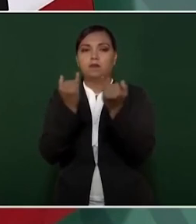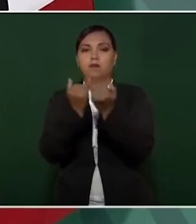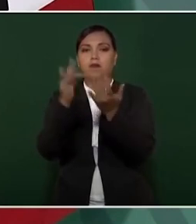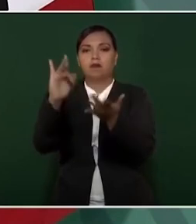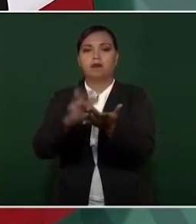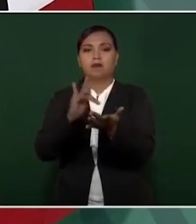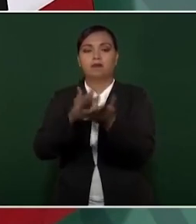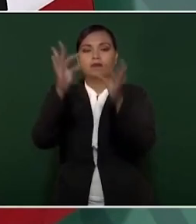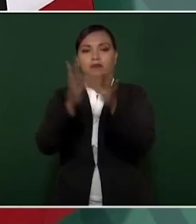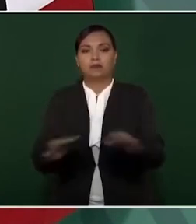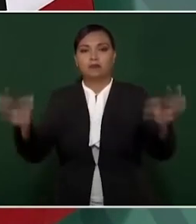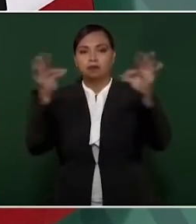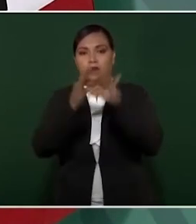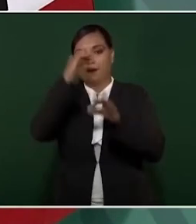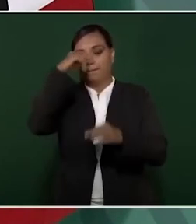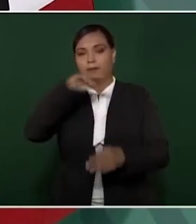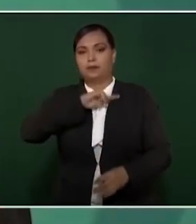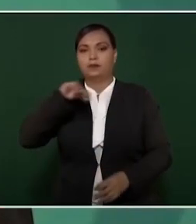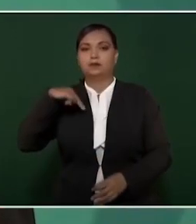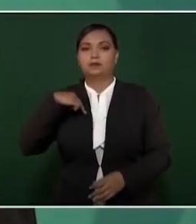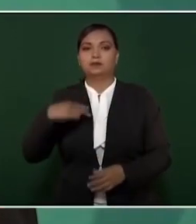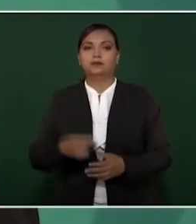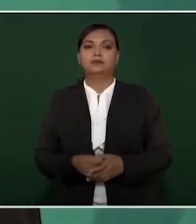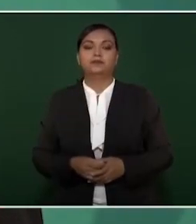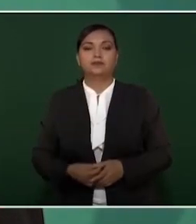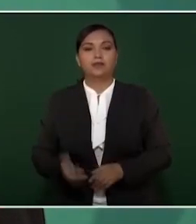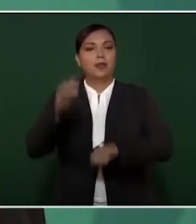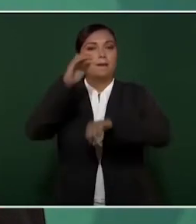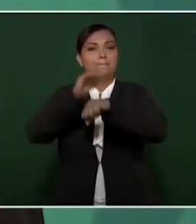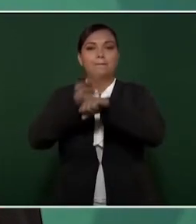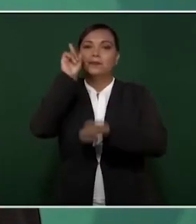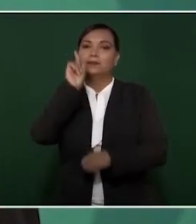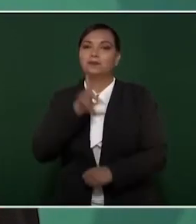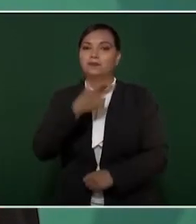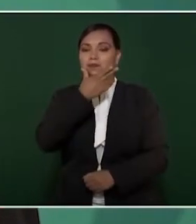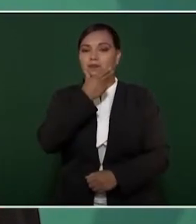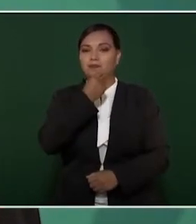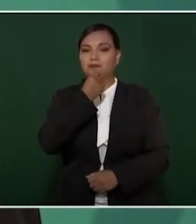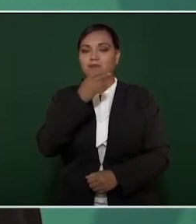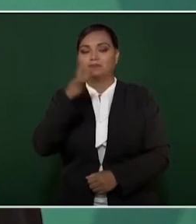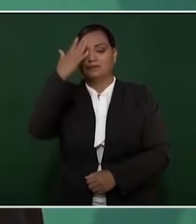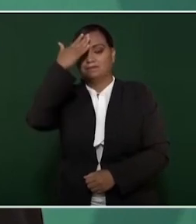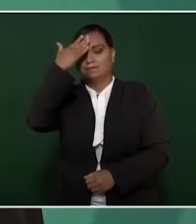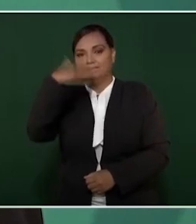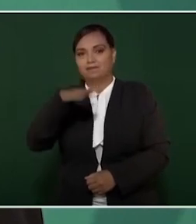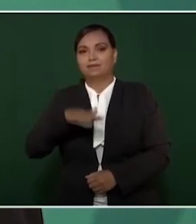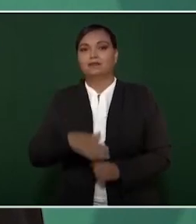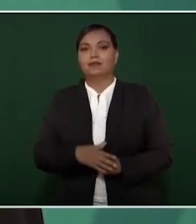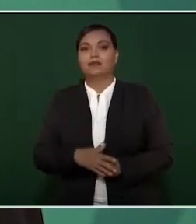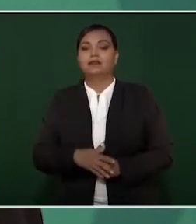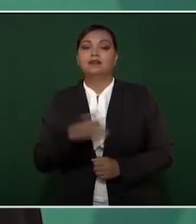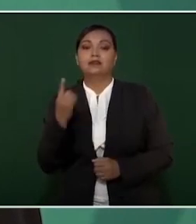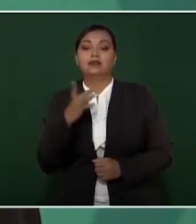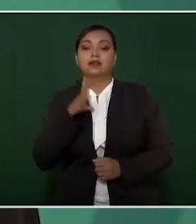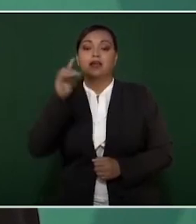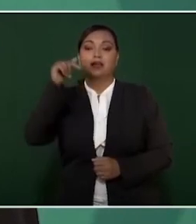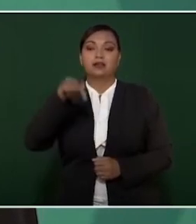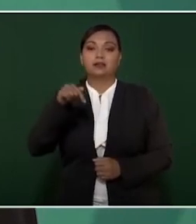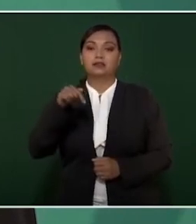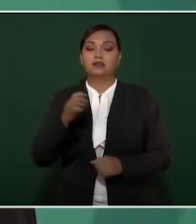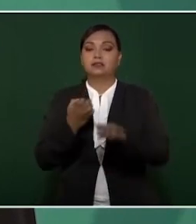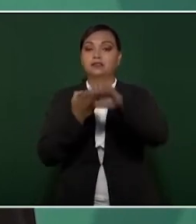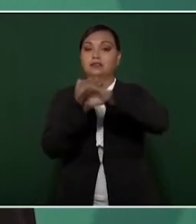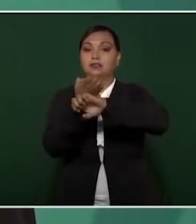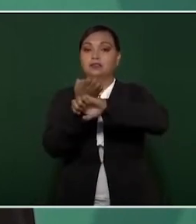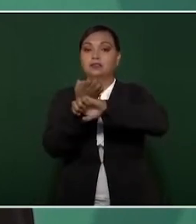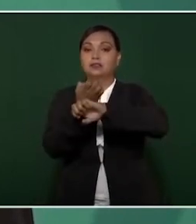de gran importancia para nosotros. Amigas y amigos, estoy convencido que aquí en la